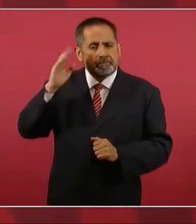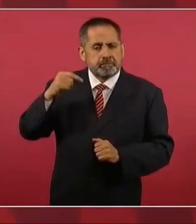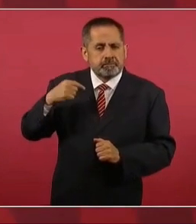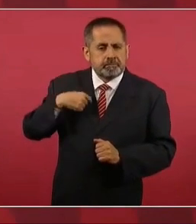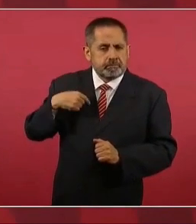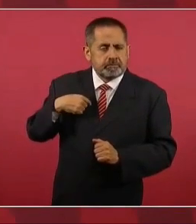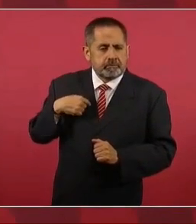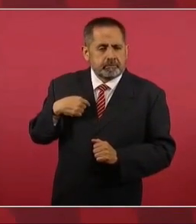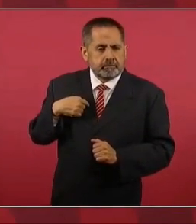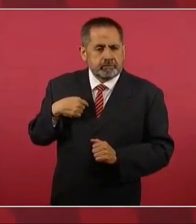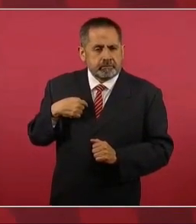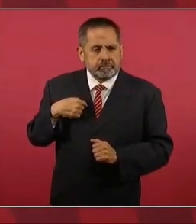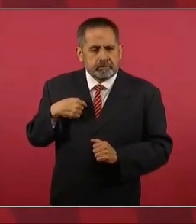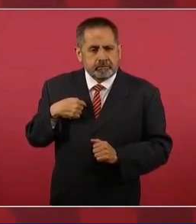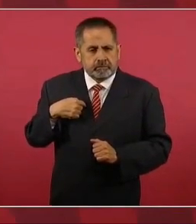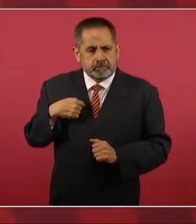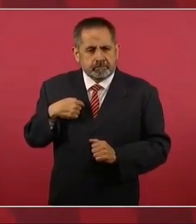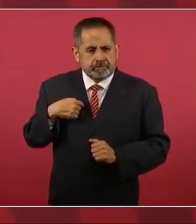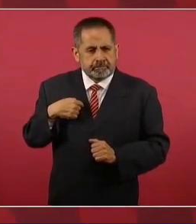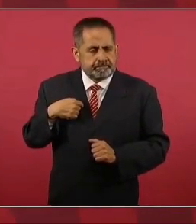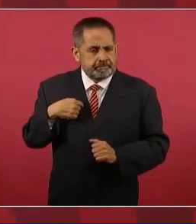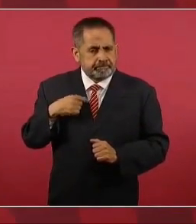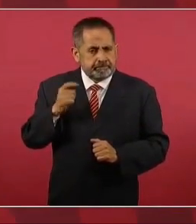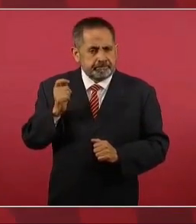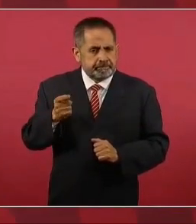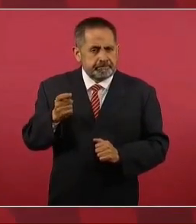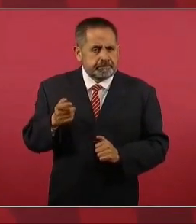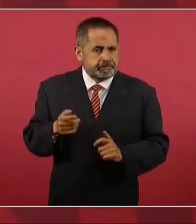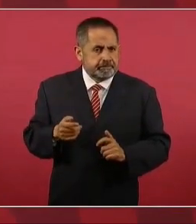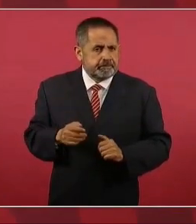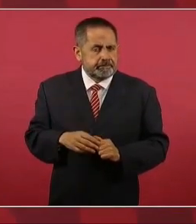que caracterizar